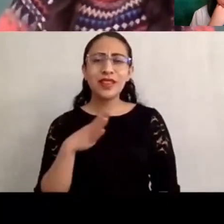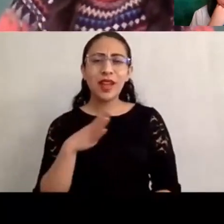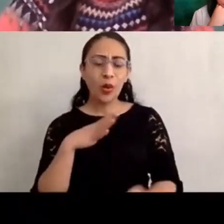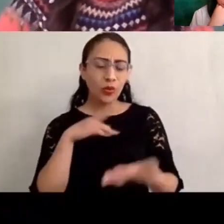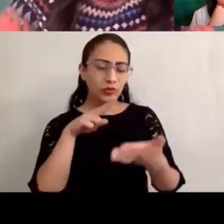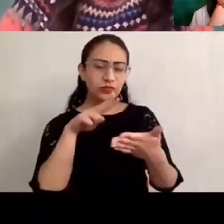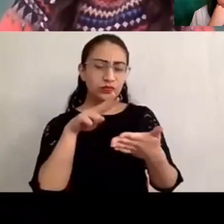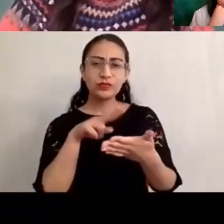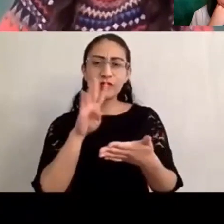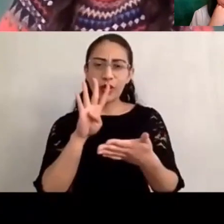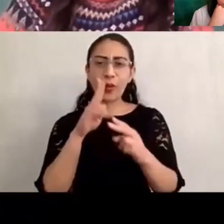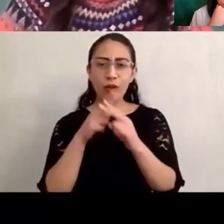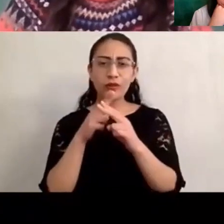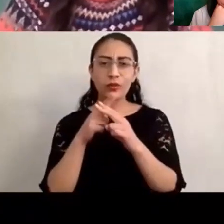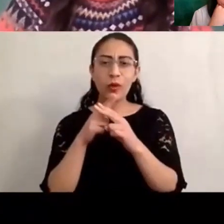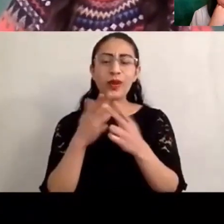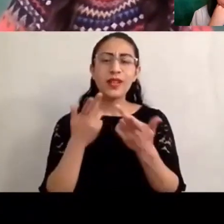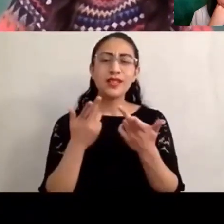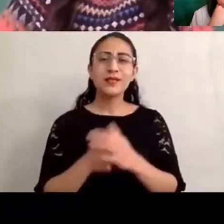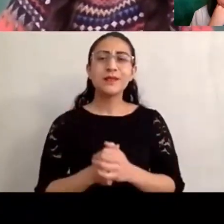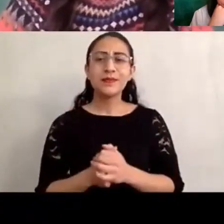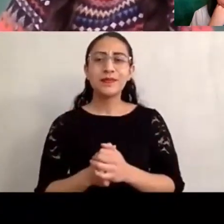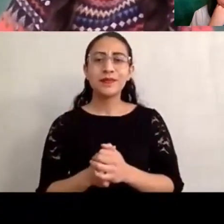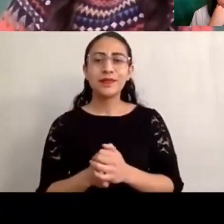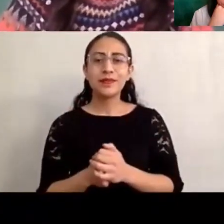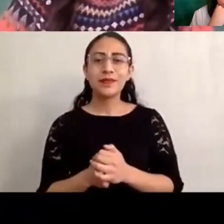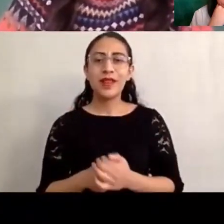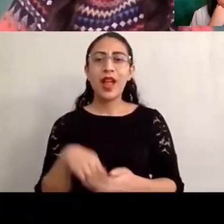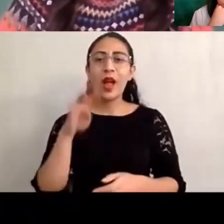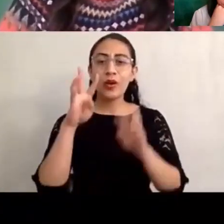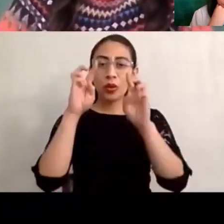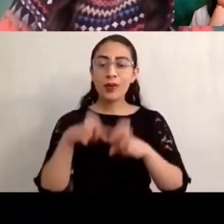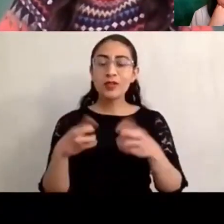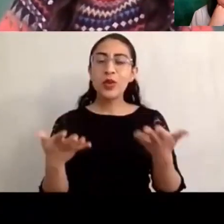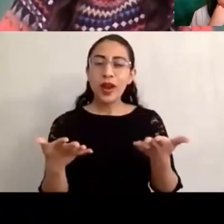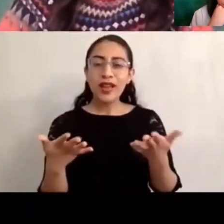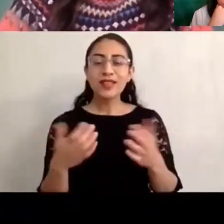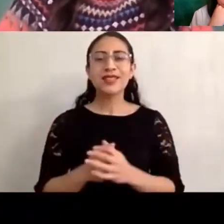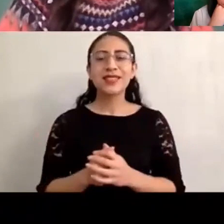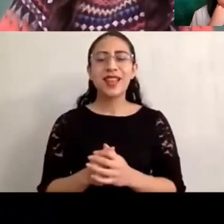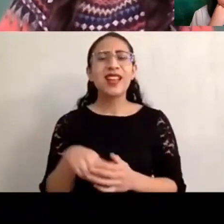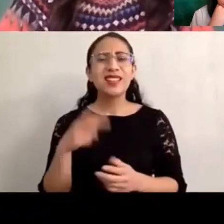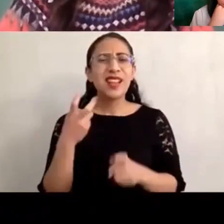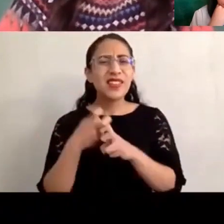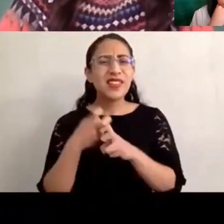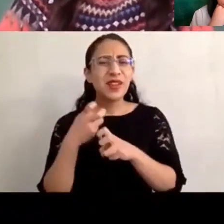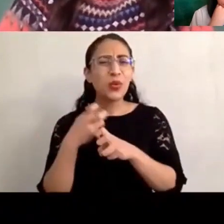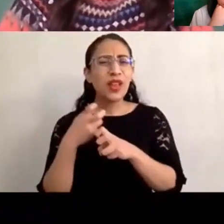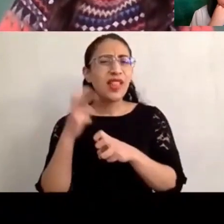no entiende de lo que están hablando y podemos observarla confundida sin saber qué es lo que está pasando.